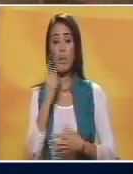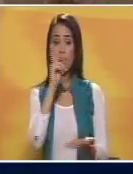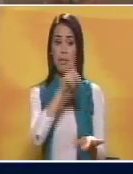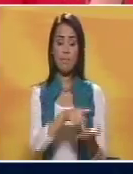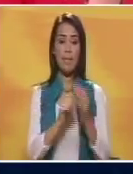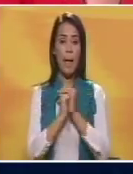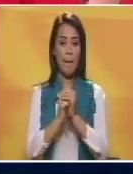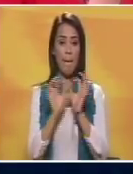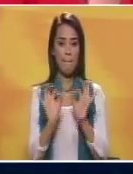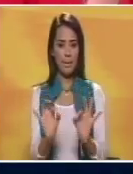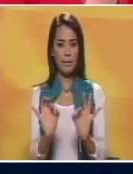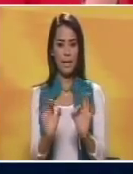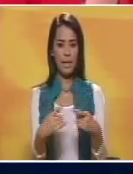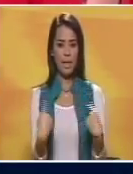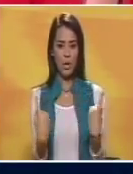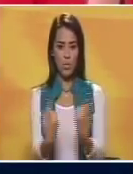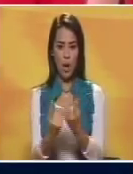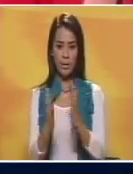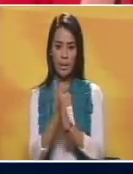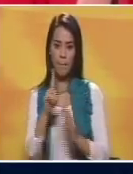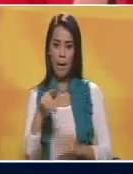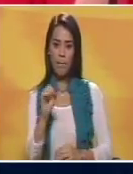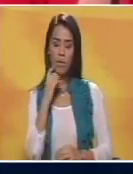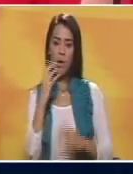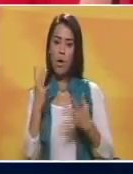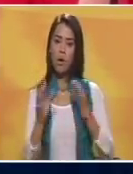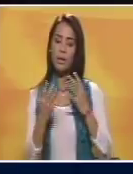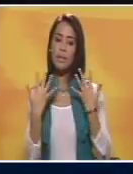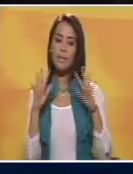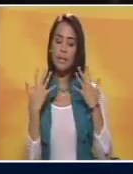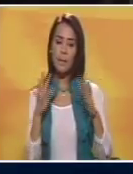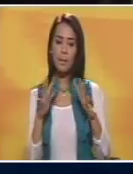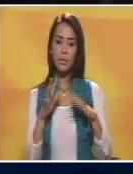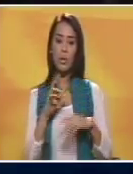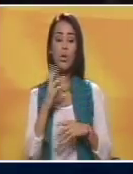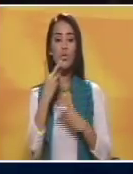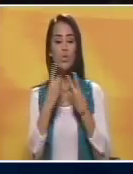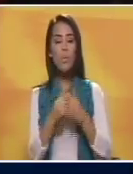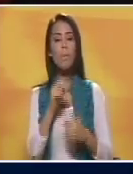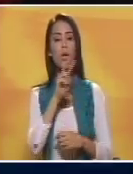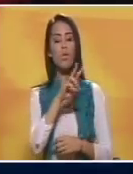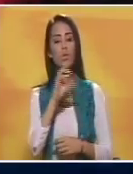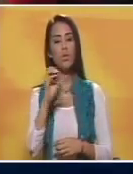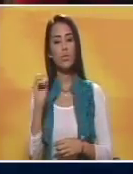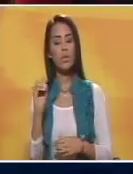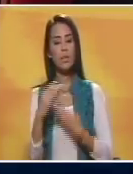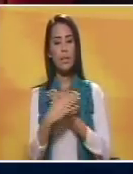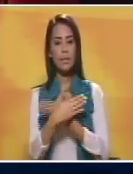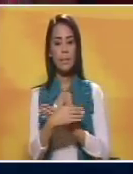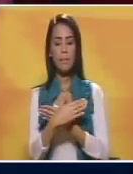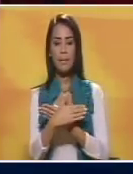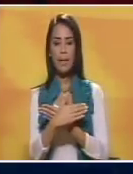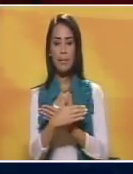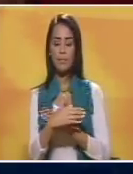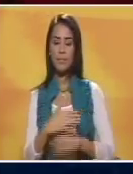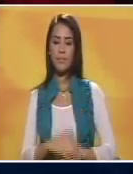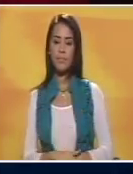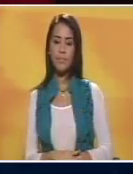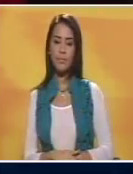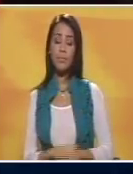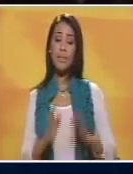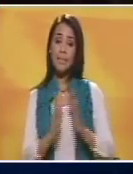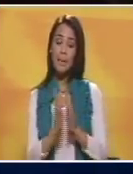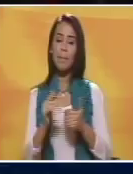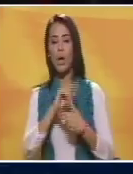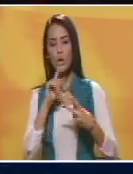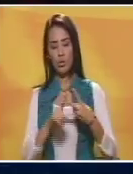especial en la Catedral de San Pablo en conmemoración del aniversario número 200 de la Orden de San Miguel y San Jorge. El Palacio de Buckingham